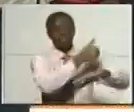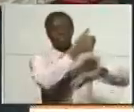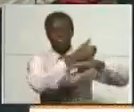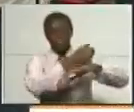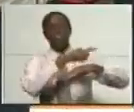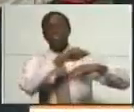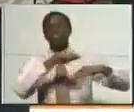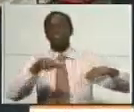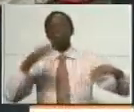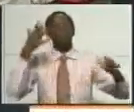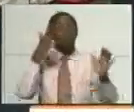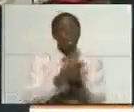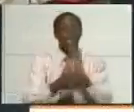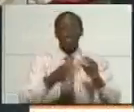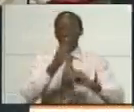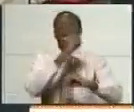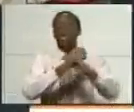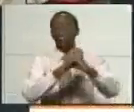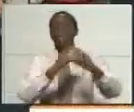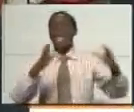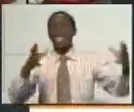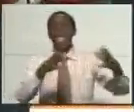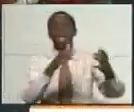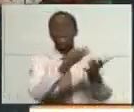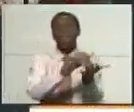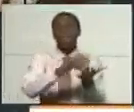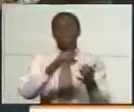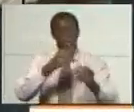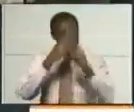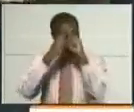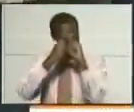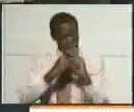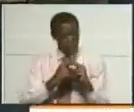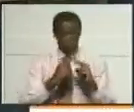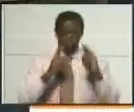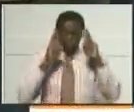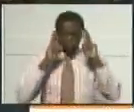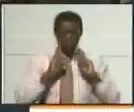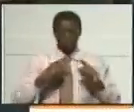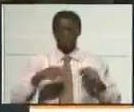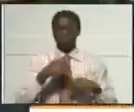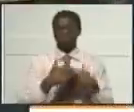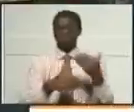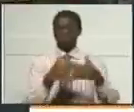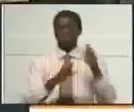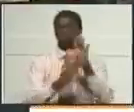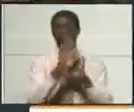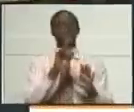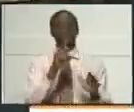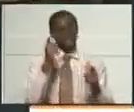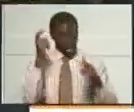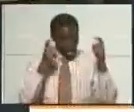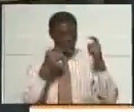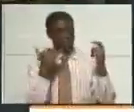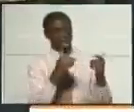la clase obrera organizada, con moral, honesta, con ganas de hacer revolución, ahí está nuestro comandante Chávez.